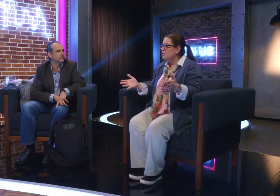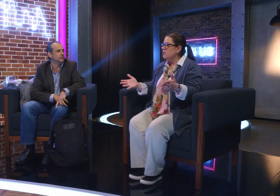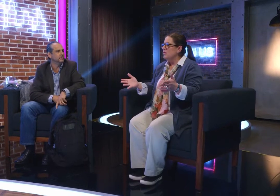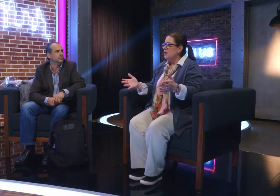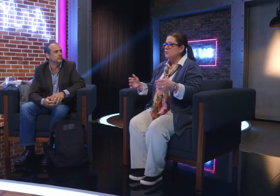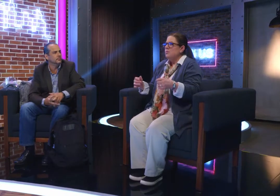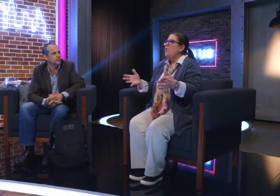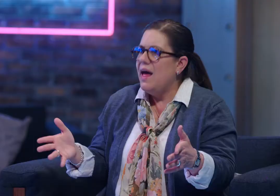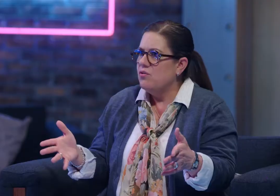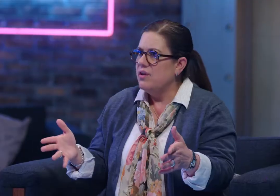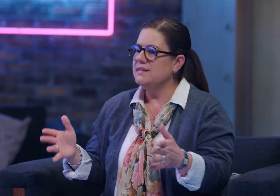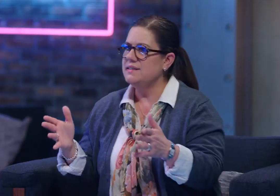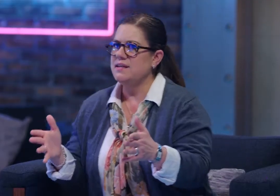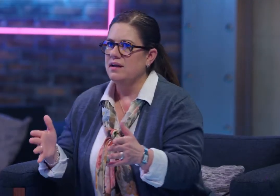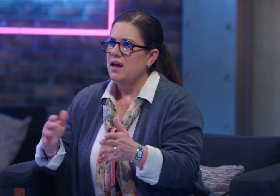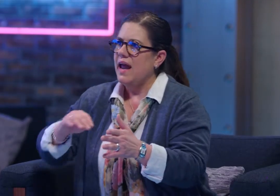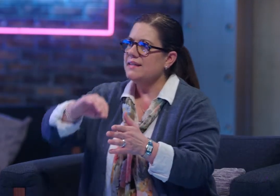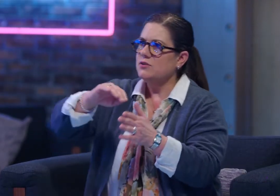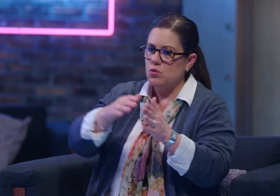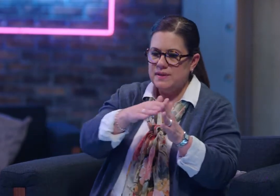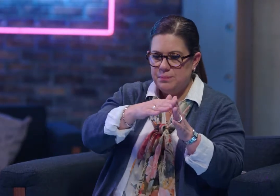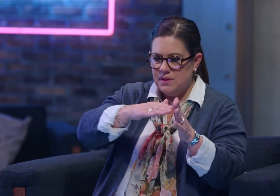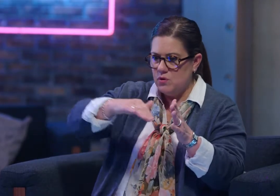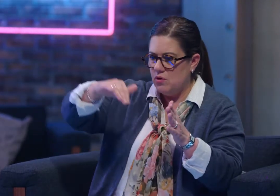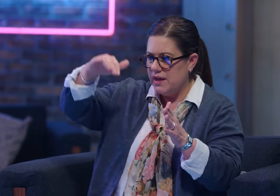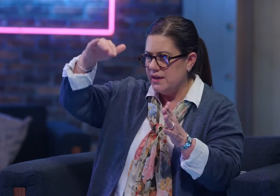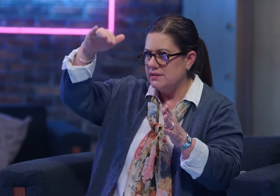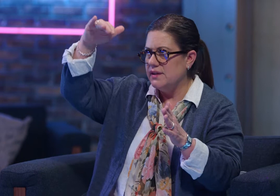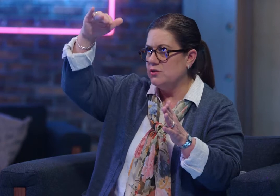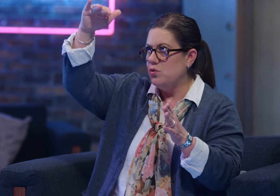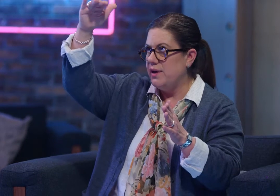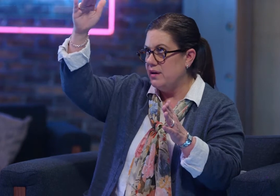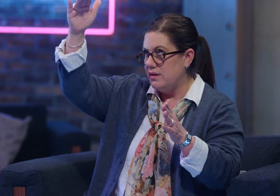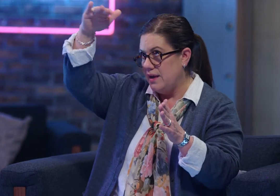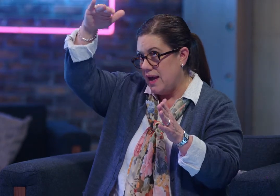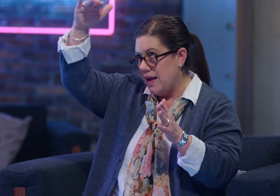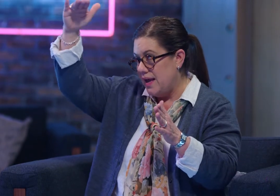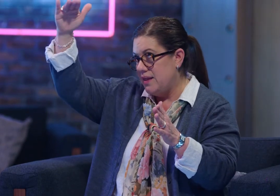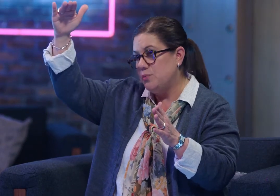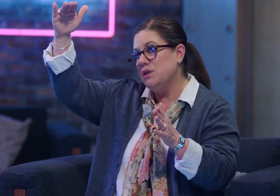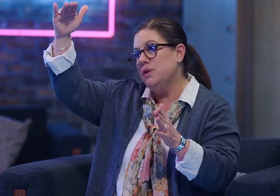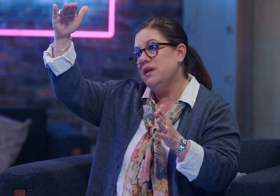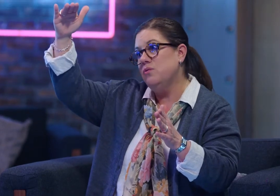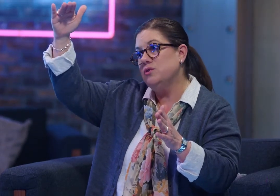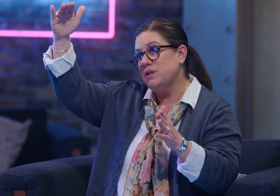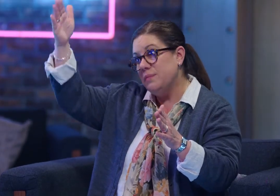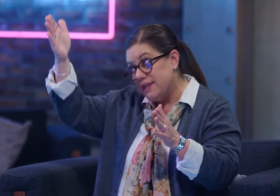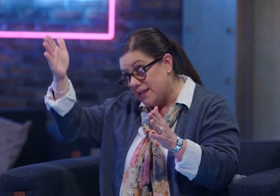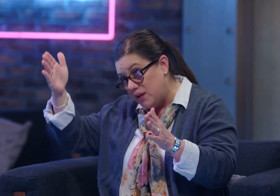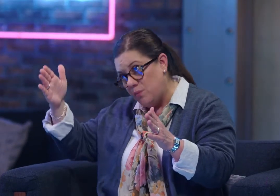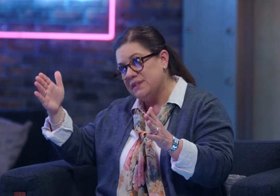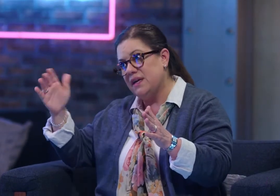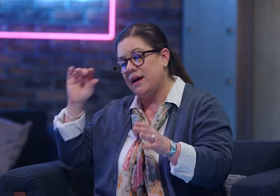una ilusión, es un volado. Es decir, estas curvas epidemiológicas que suben, después se encuentran en una